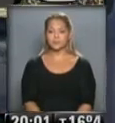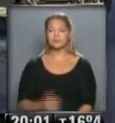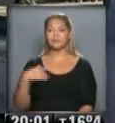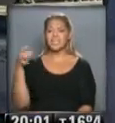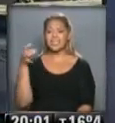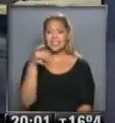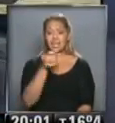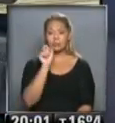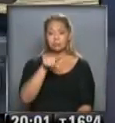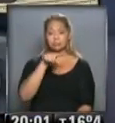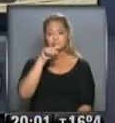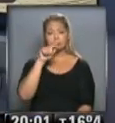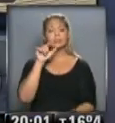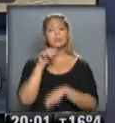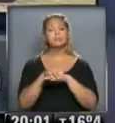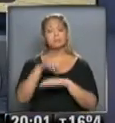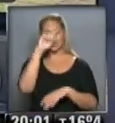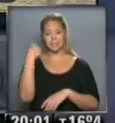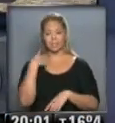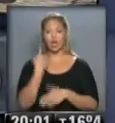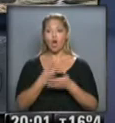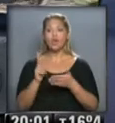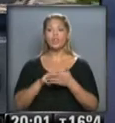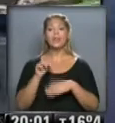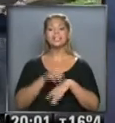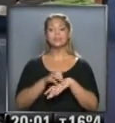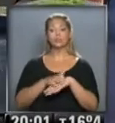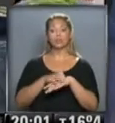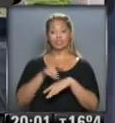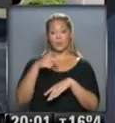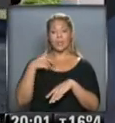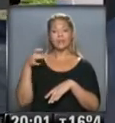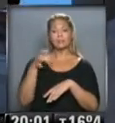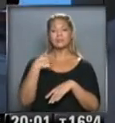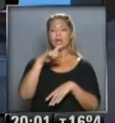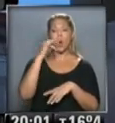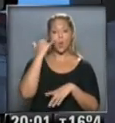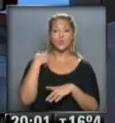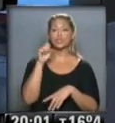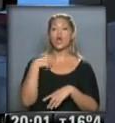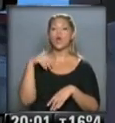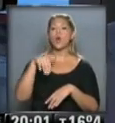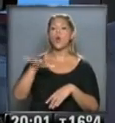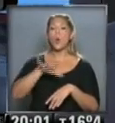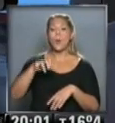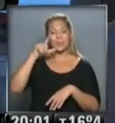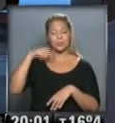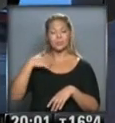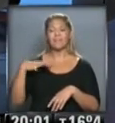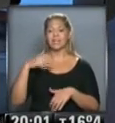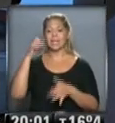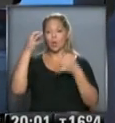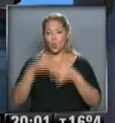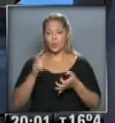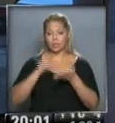Trenes al Estado volverá a controlar los ramales de carga que cubre la zona de Cuyo y también la Mesopotamia por incumplimiento de los contratos. También